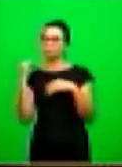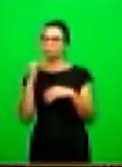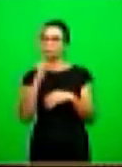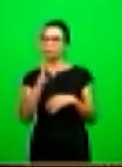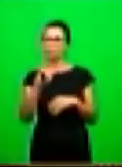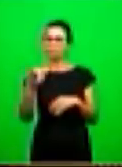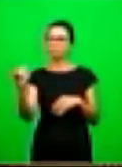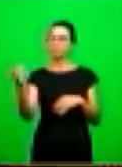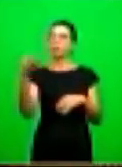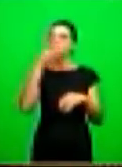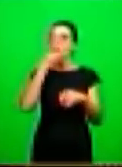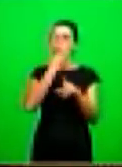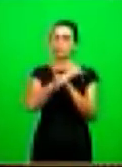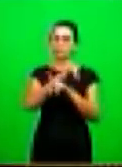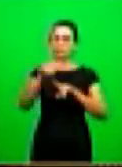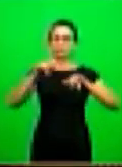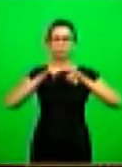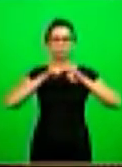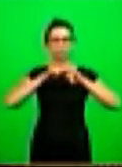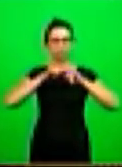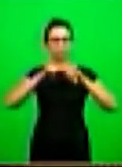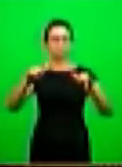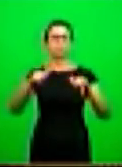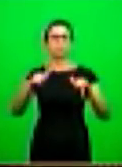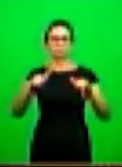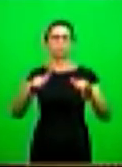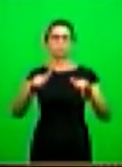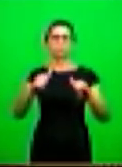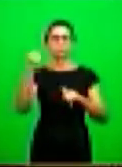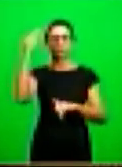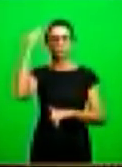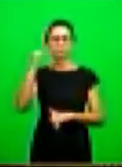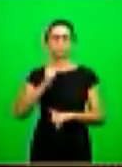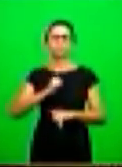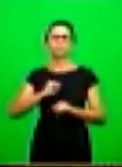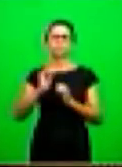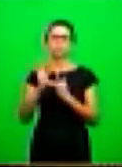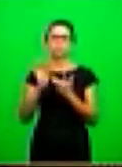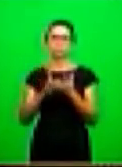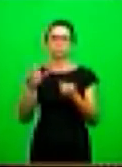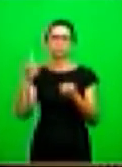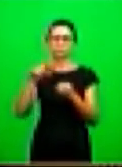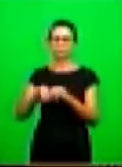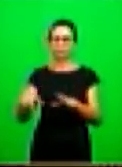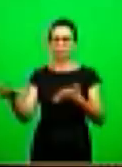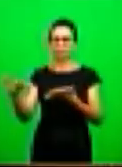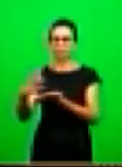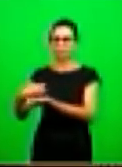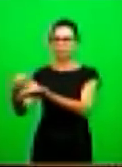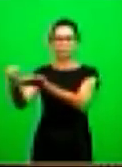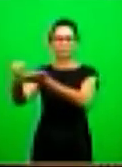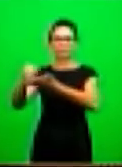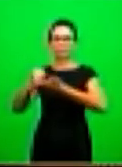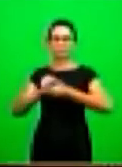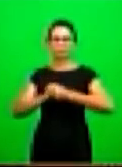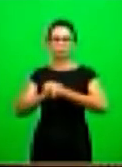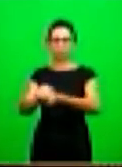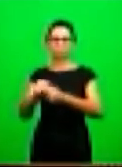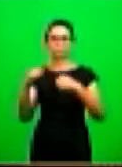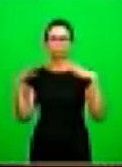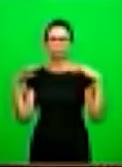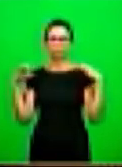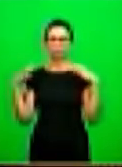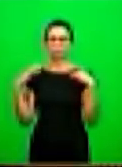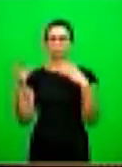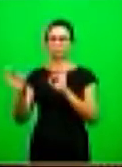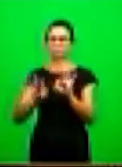del mismo hecho que anunció a los profetas. Hoy el Señor anuncia a nosotros que Él va a venir con los ángeles en el cielo a buscar una iglesia